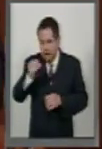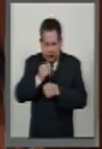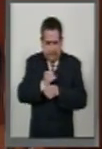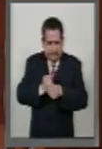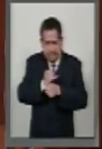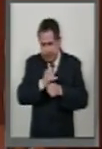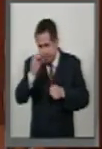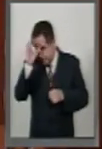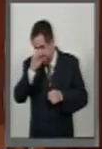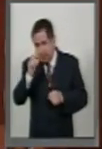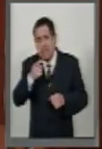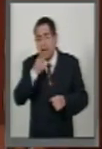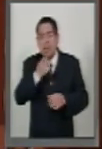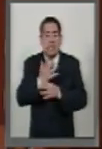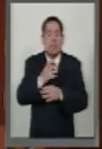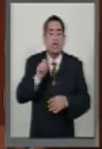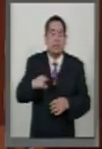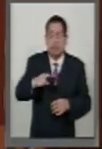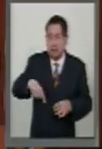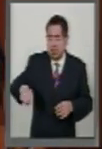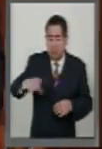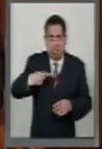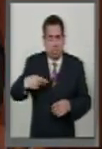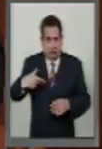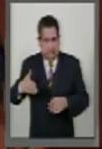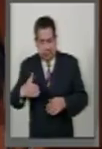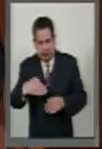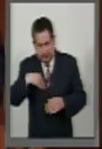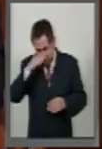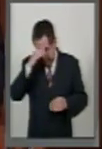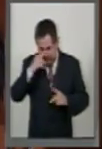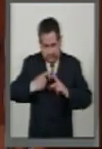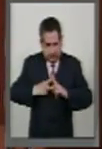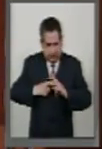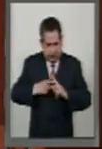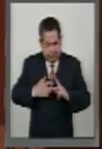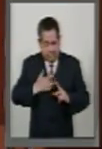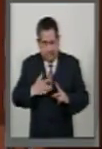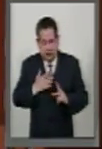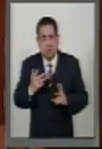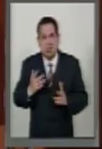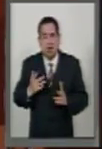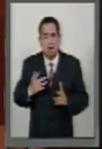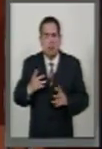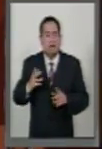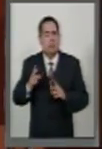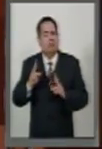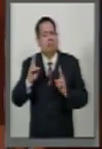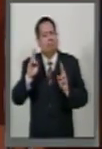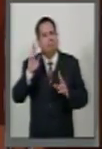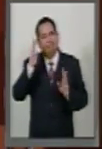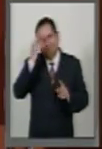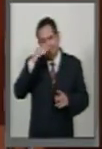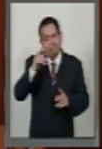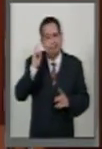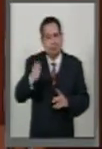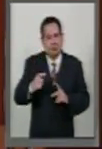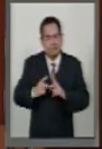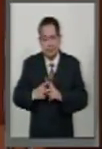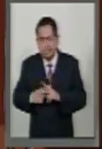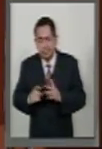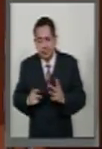los mismos pescadores pueden determinar lo que llamaríamos y consideramos